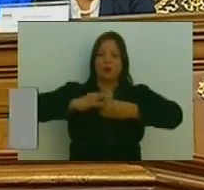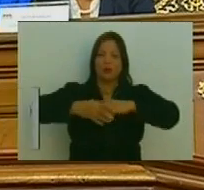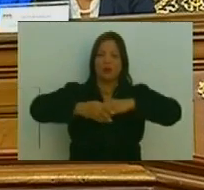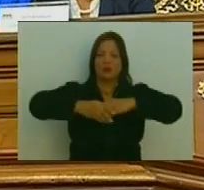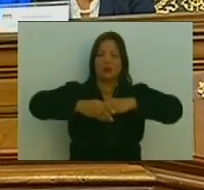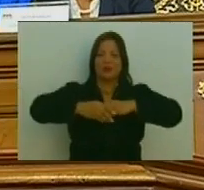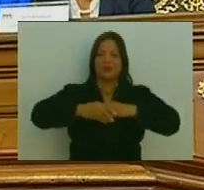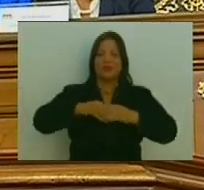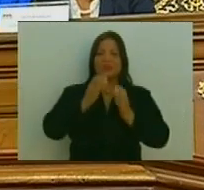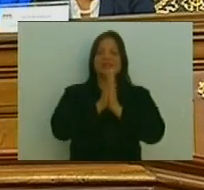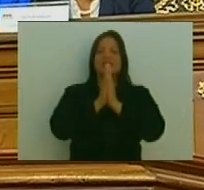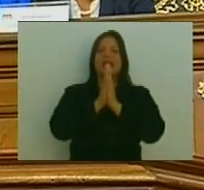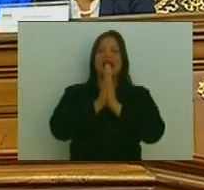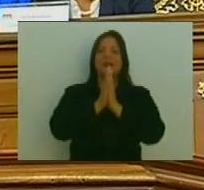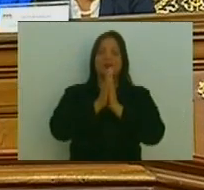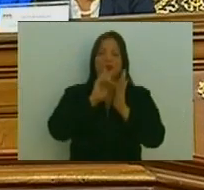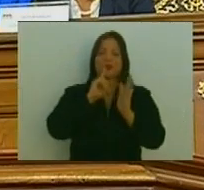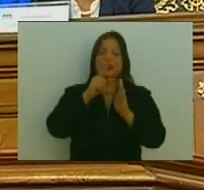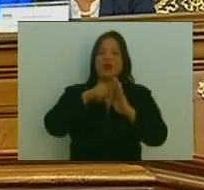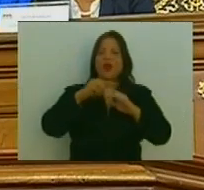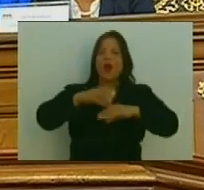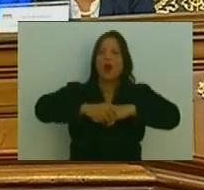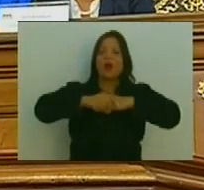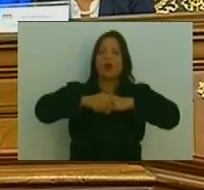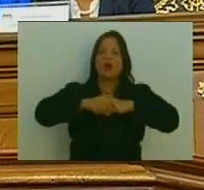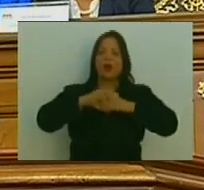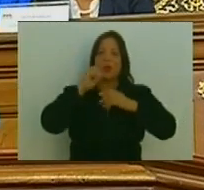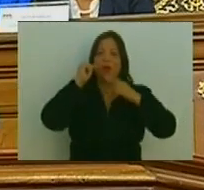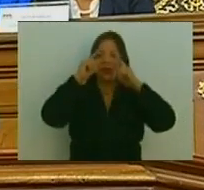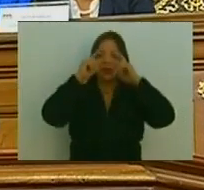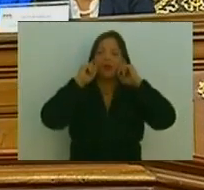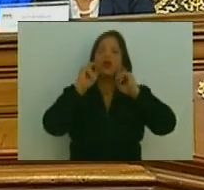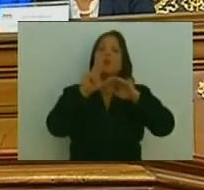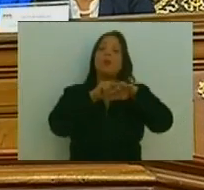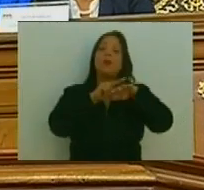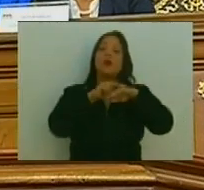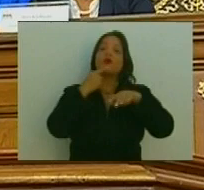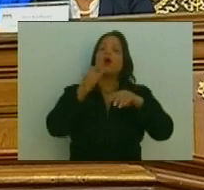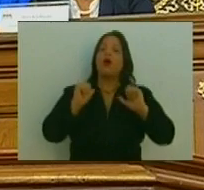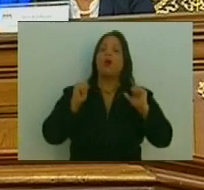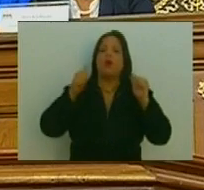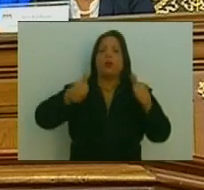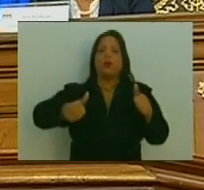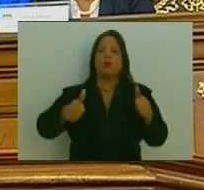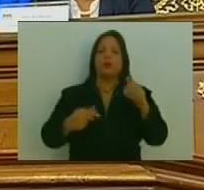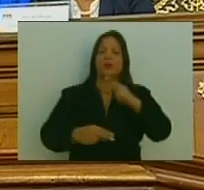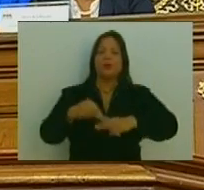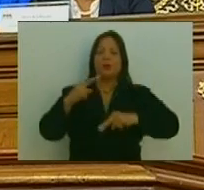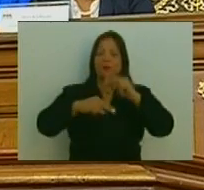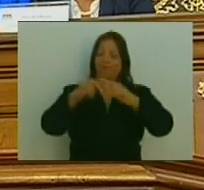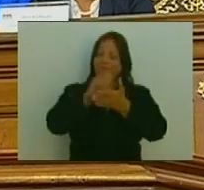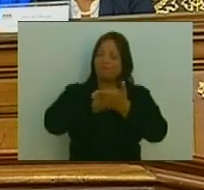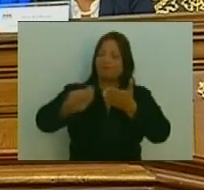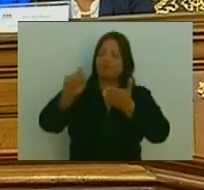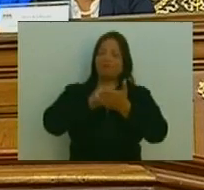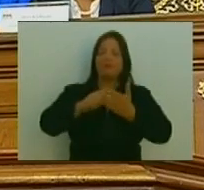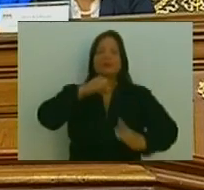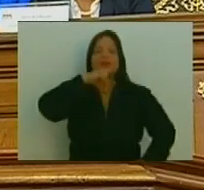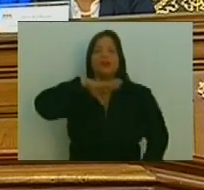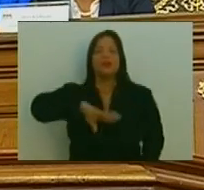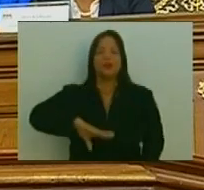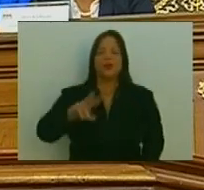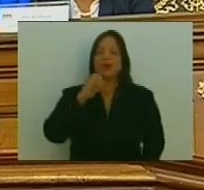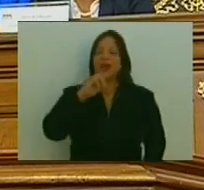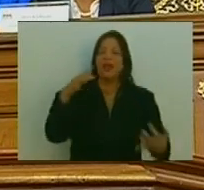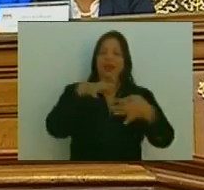Pueblo, la misión José Gregorio Hernández. Y es así como comenzamos a construir esta maravillosa historia